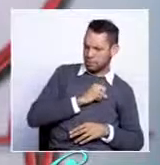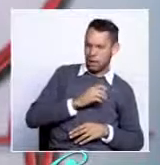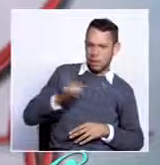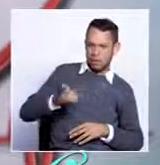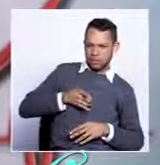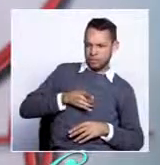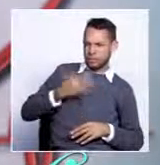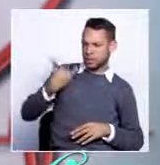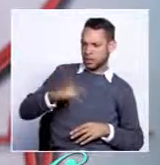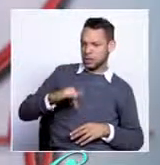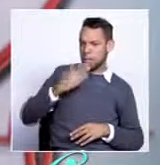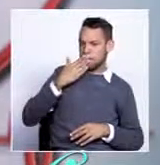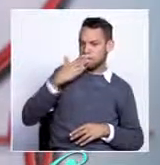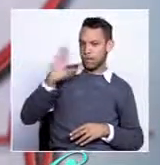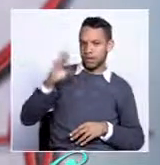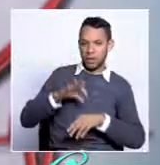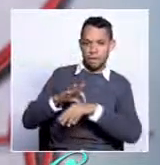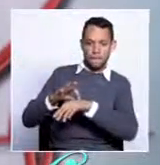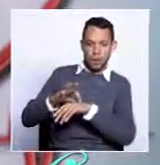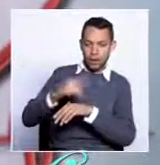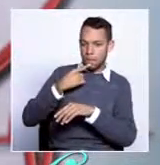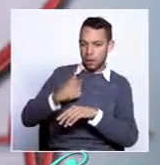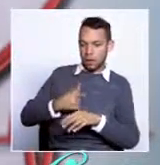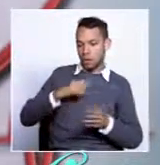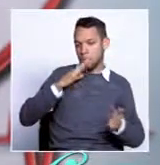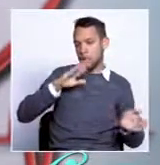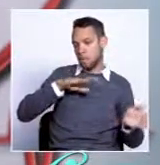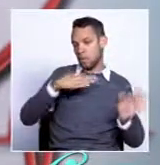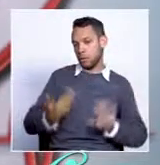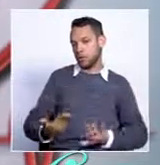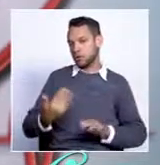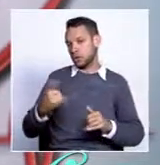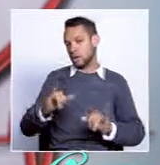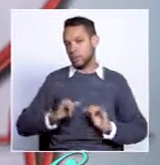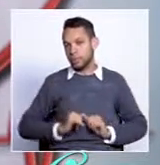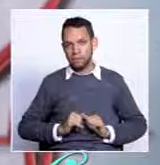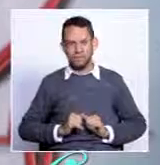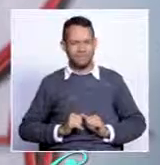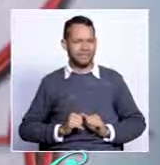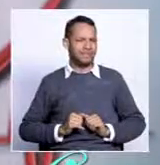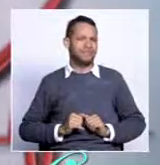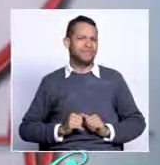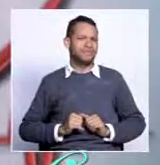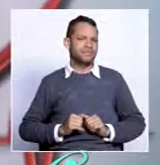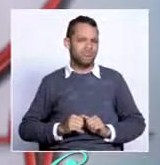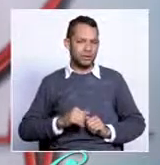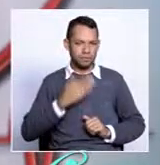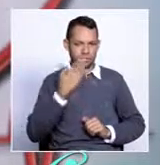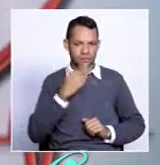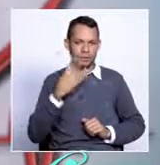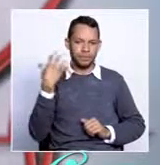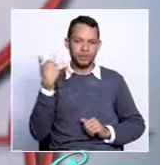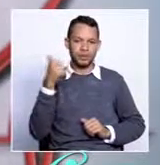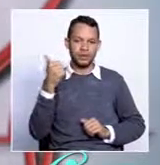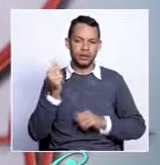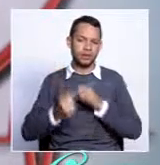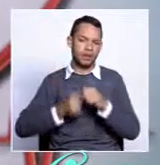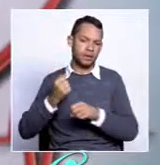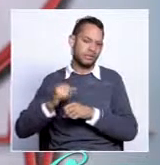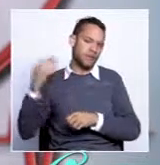nada como ese señor es el dios aquí amigo que yo me va a morir ya han pasado 10 años y está más